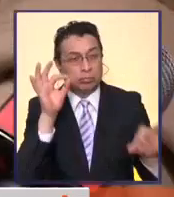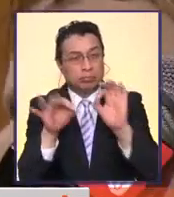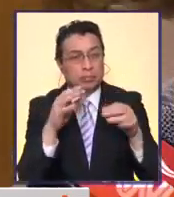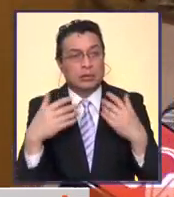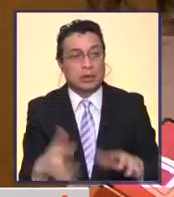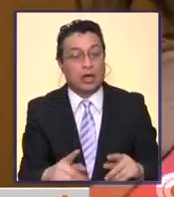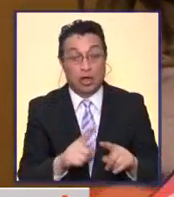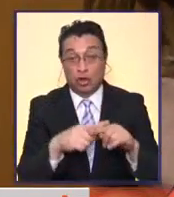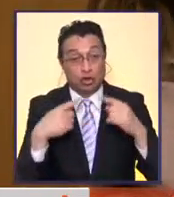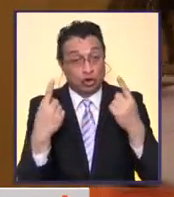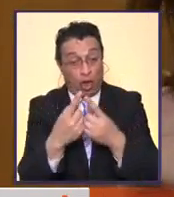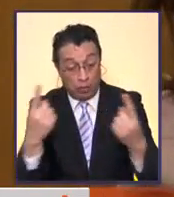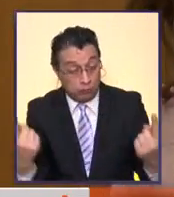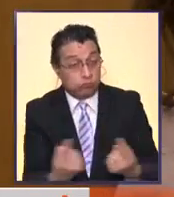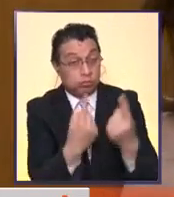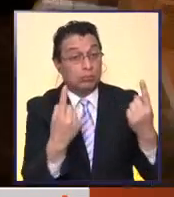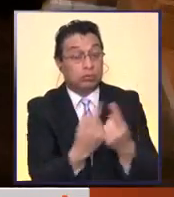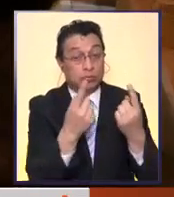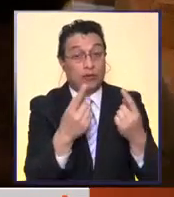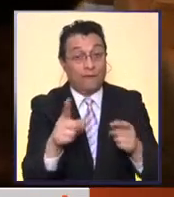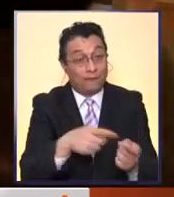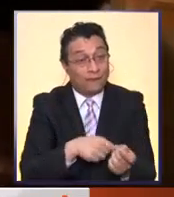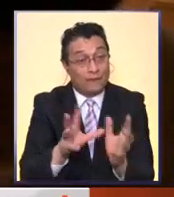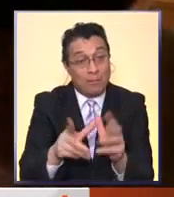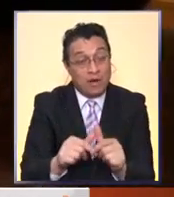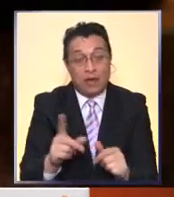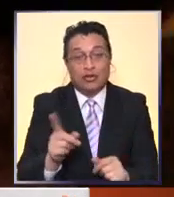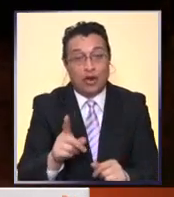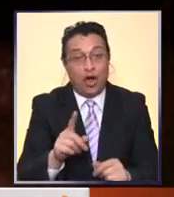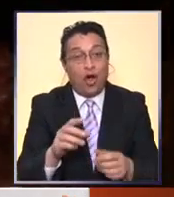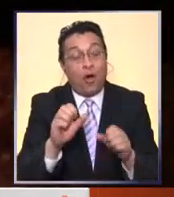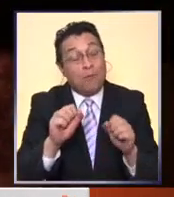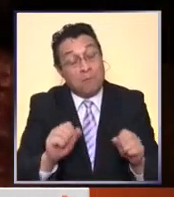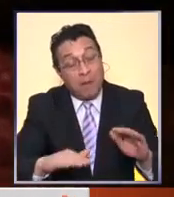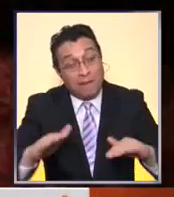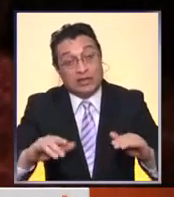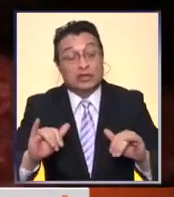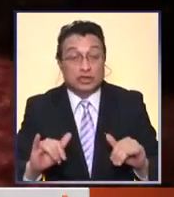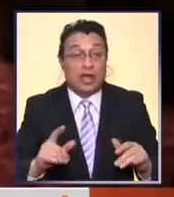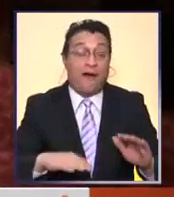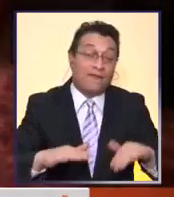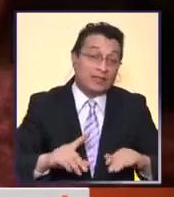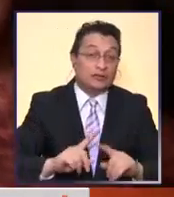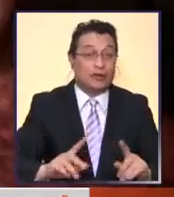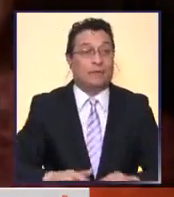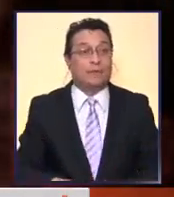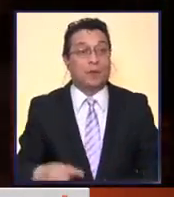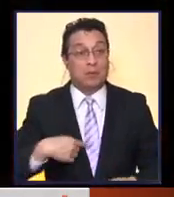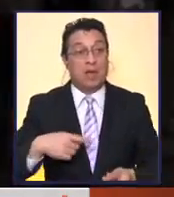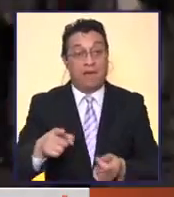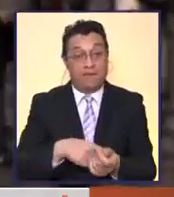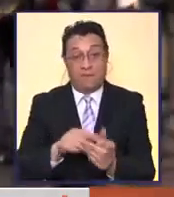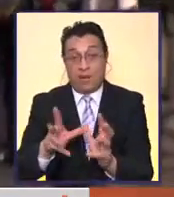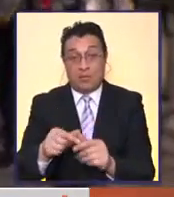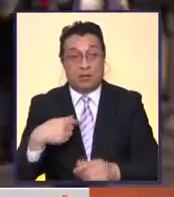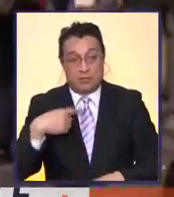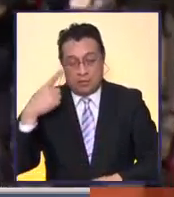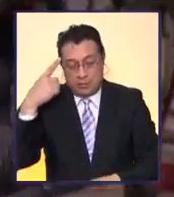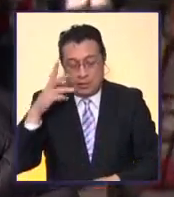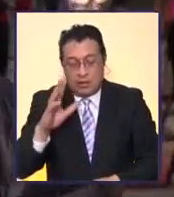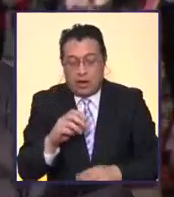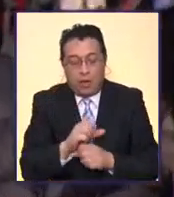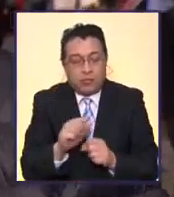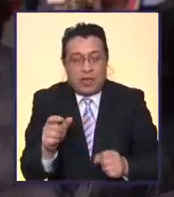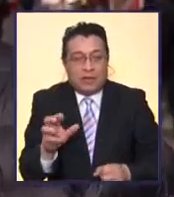pueden reunirse con su familia biológica como hará Jeremy este miércoles. Mi familia piensa que es increíble.